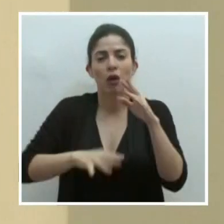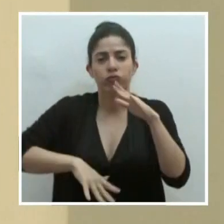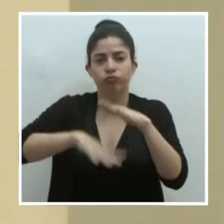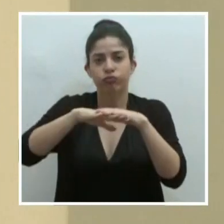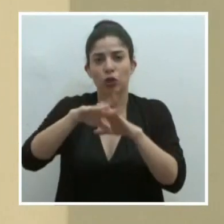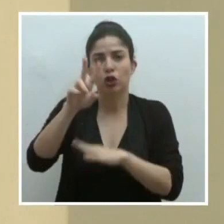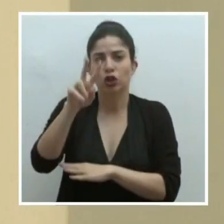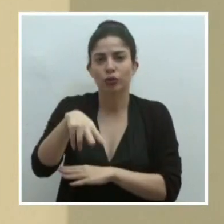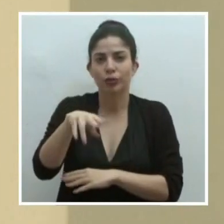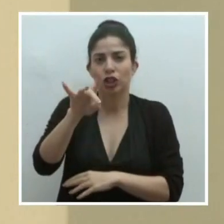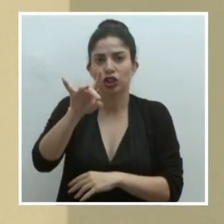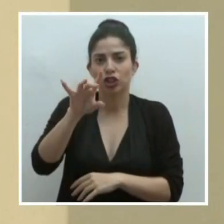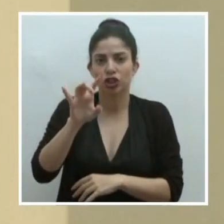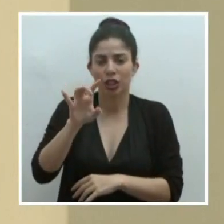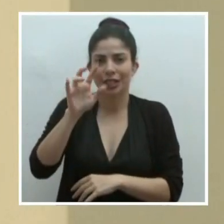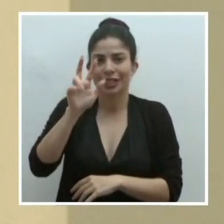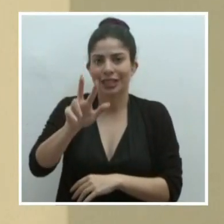acumulado de